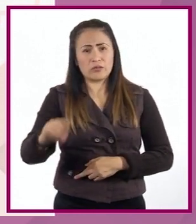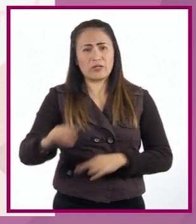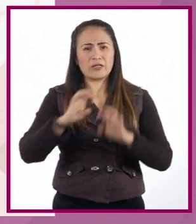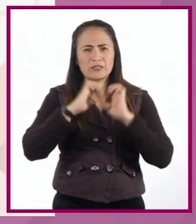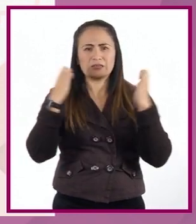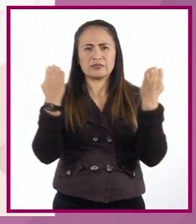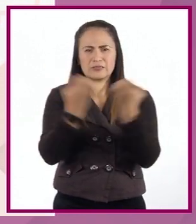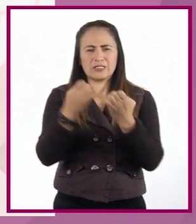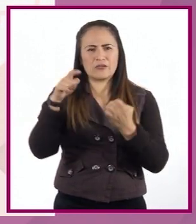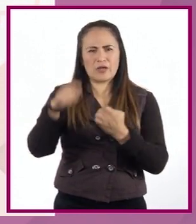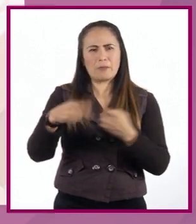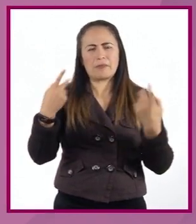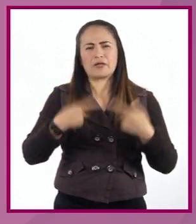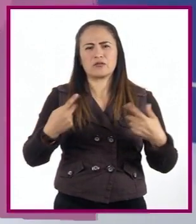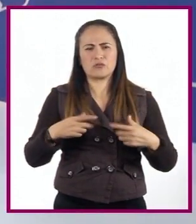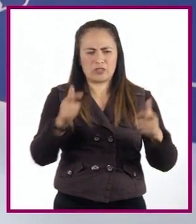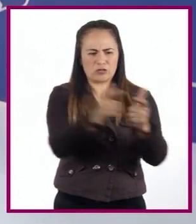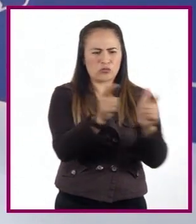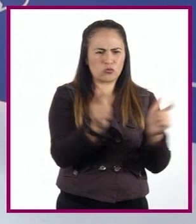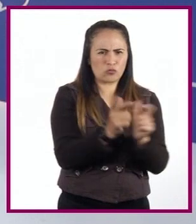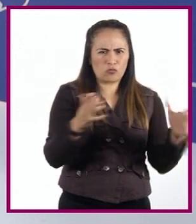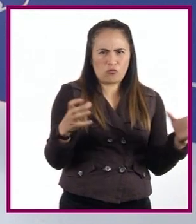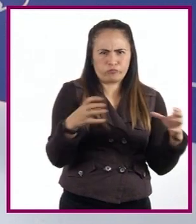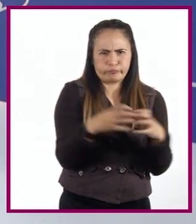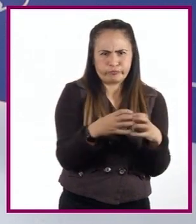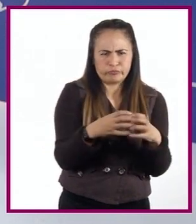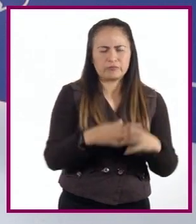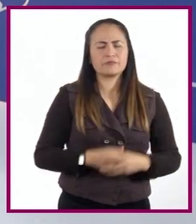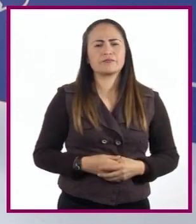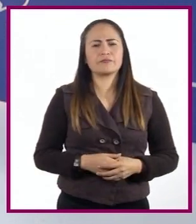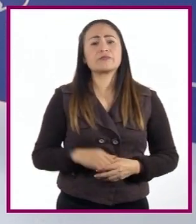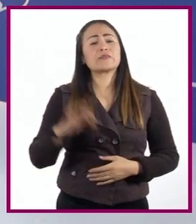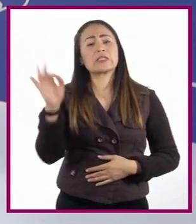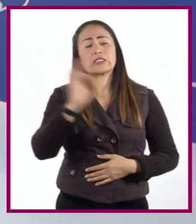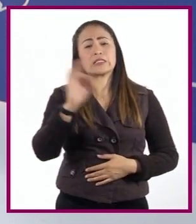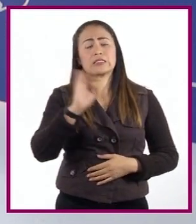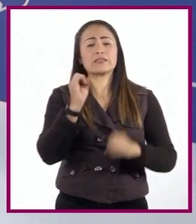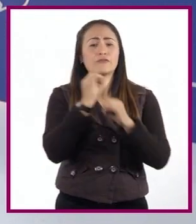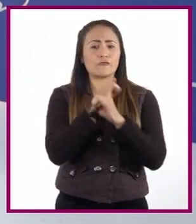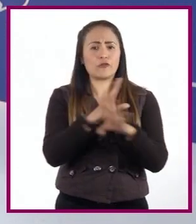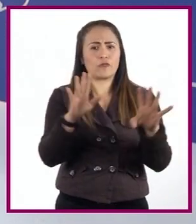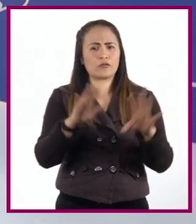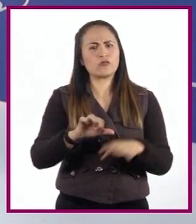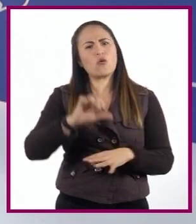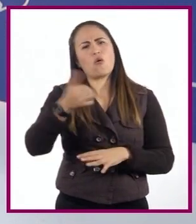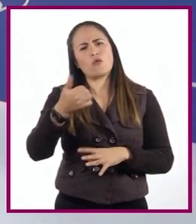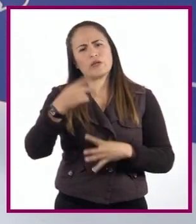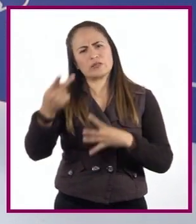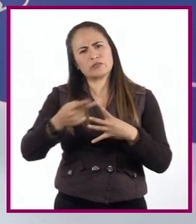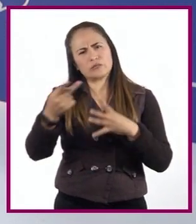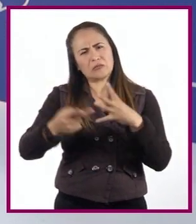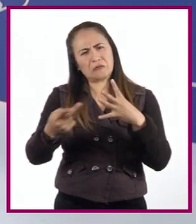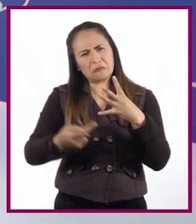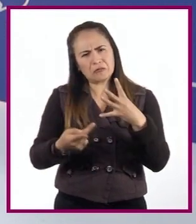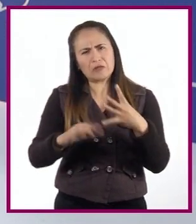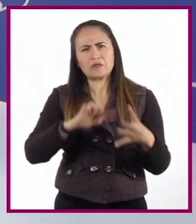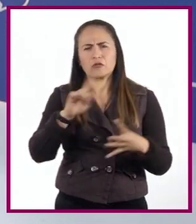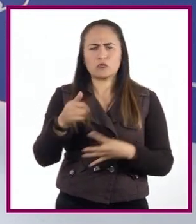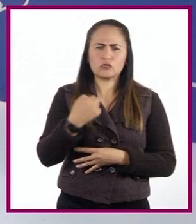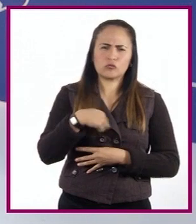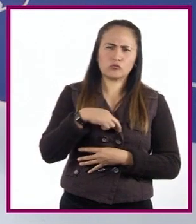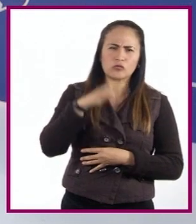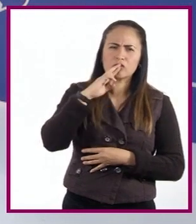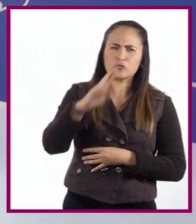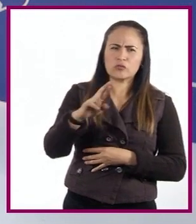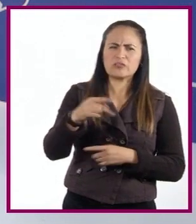con brigadistas. Para complementar la información, podemos responder a las otras preguntas básicas como ¿quién